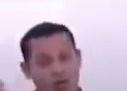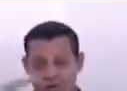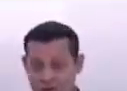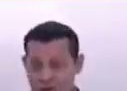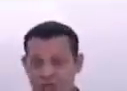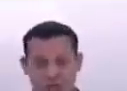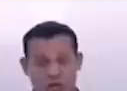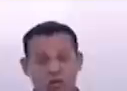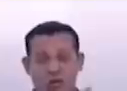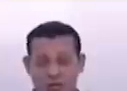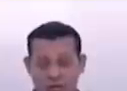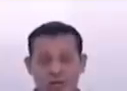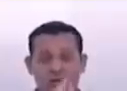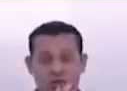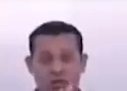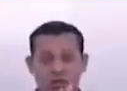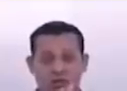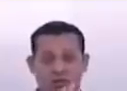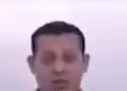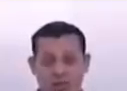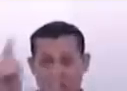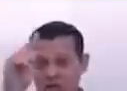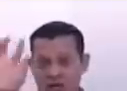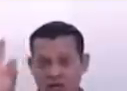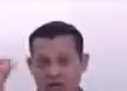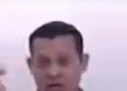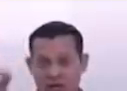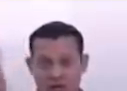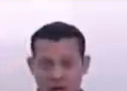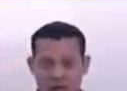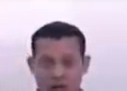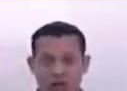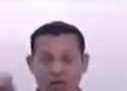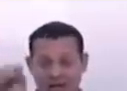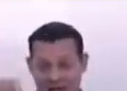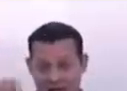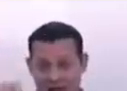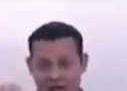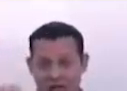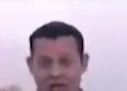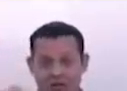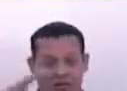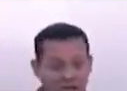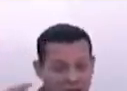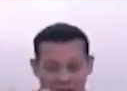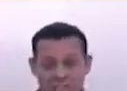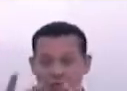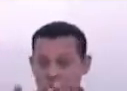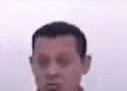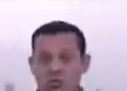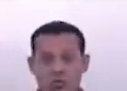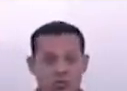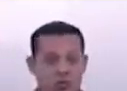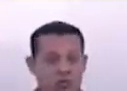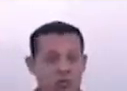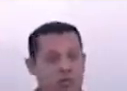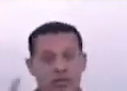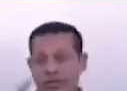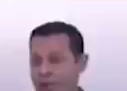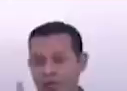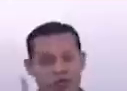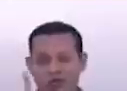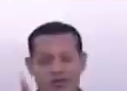diputado, presente las pruebas a la fiscalía o donde sea y que ahí se dilucide la situación. Pero no